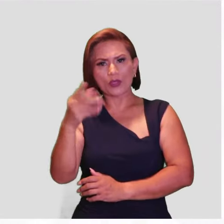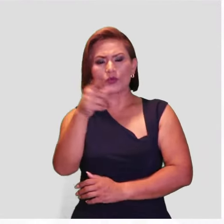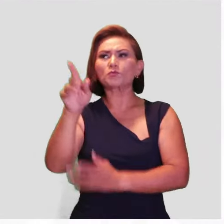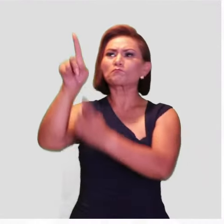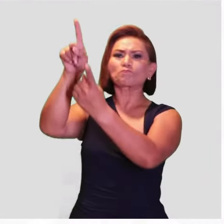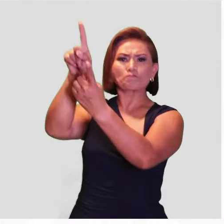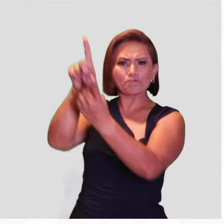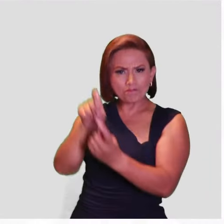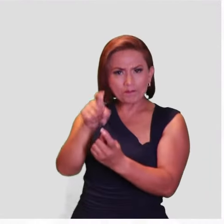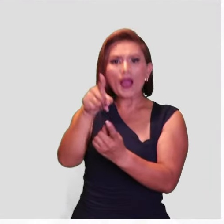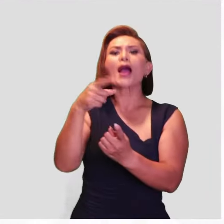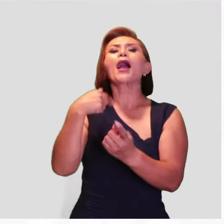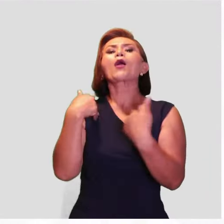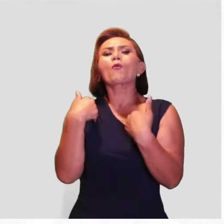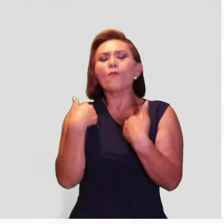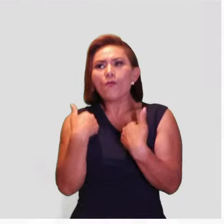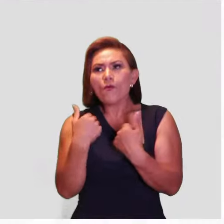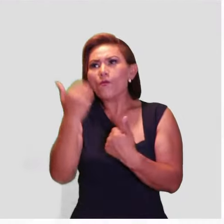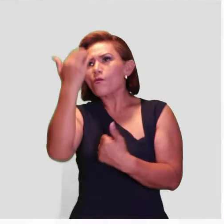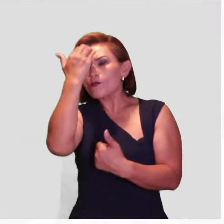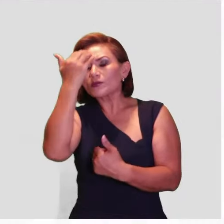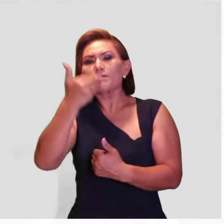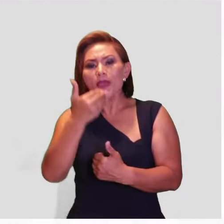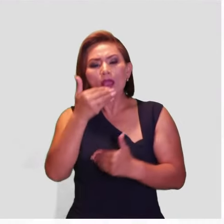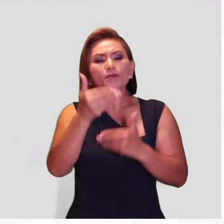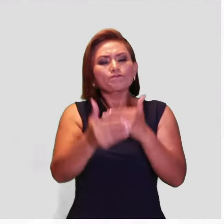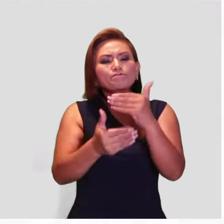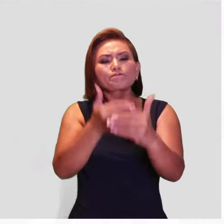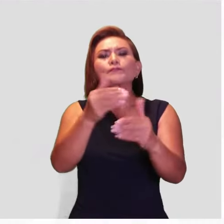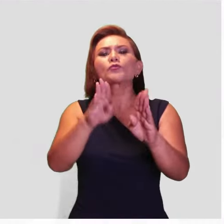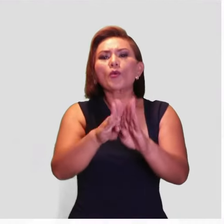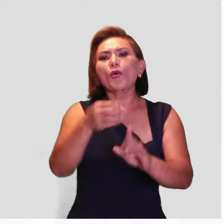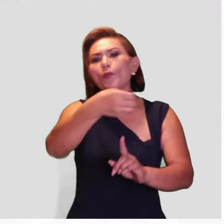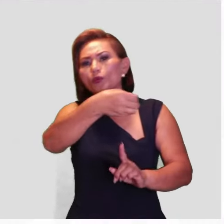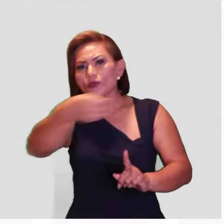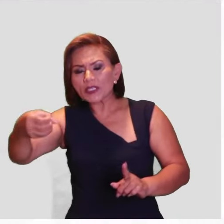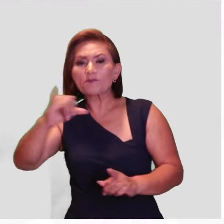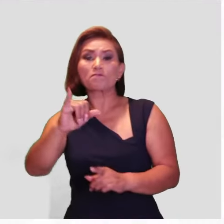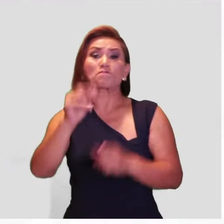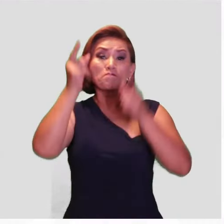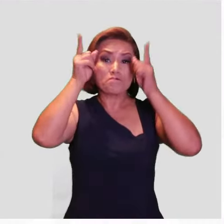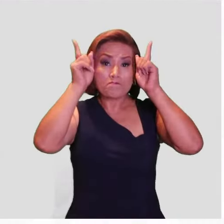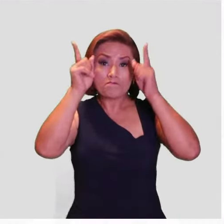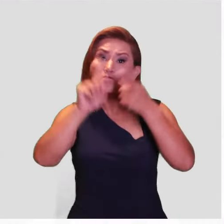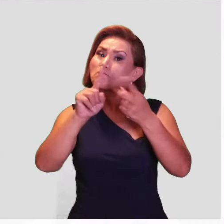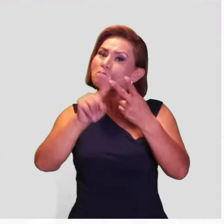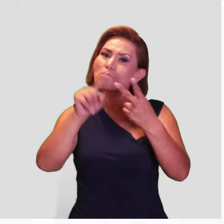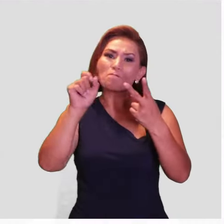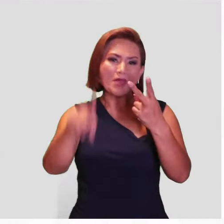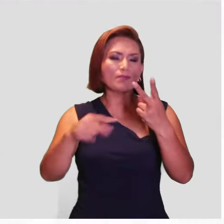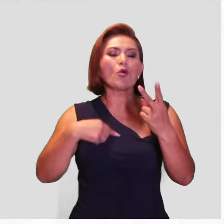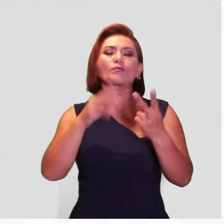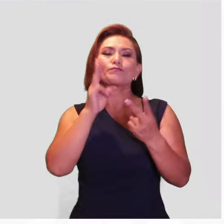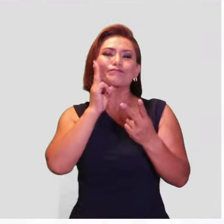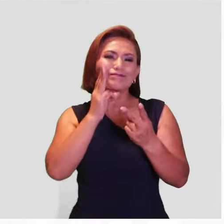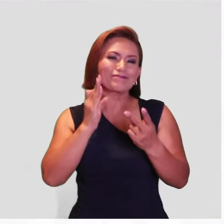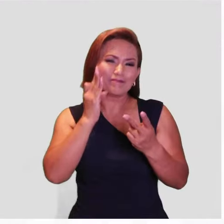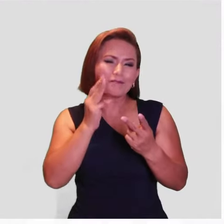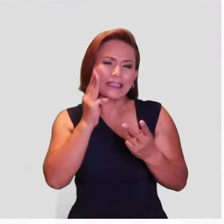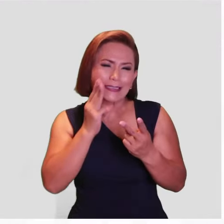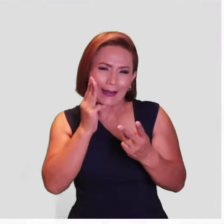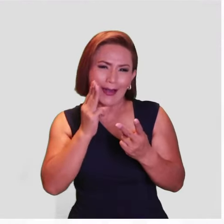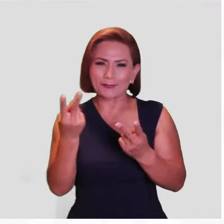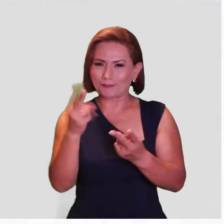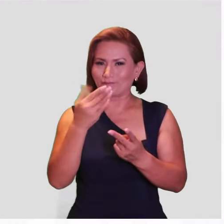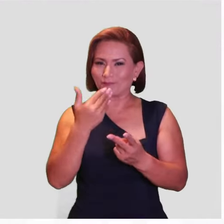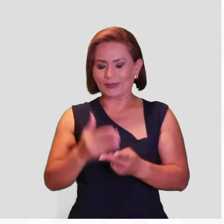detalles acerca de este proceso electoral y ya está disponible para iOS y Android. Así de esta manera vamos a dar la bienvenida